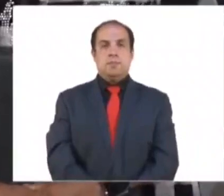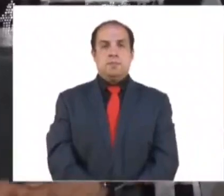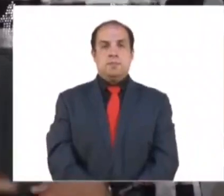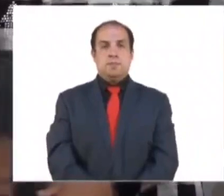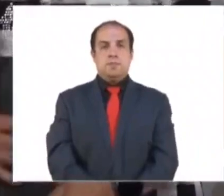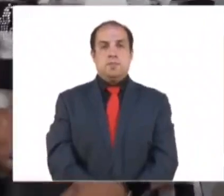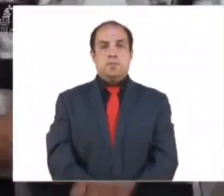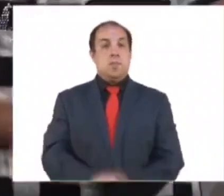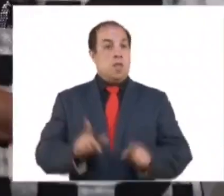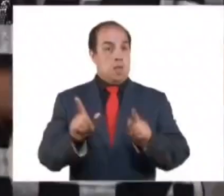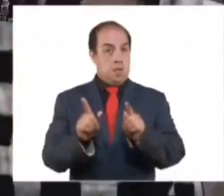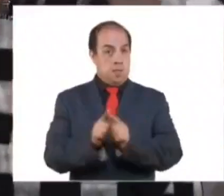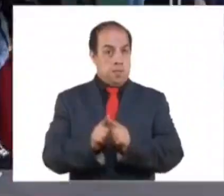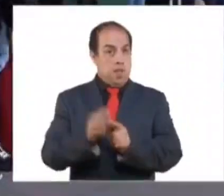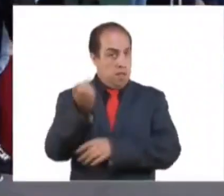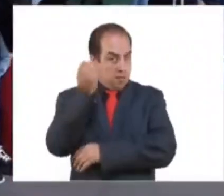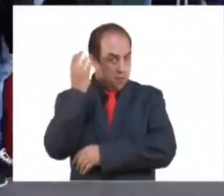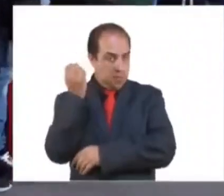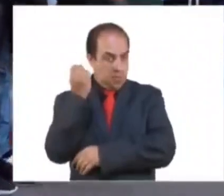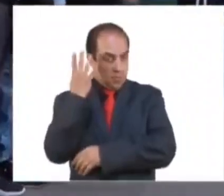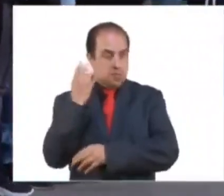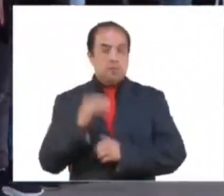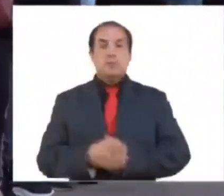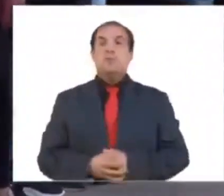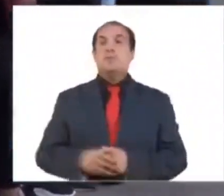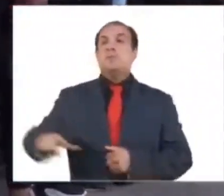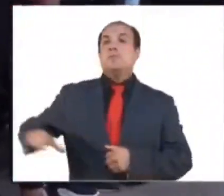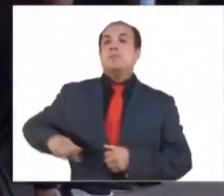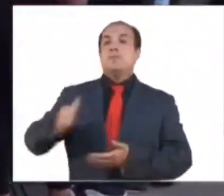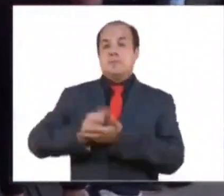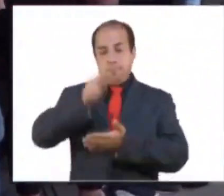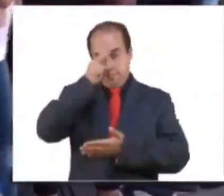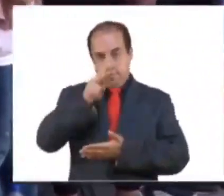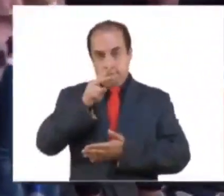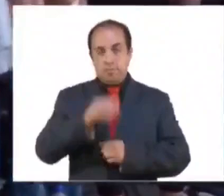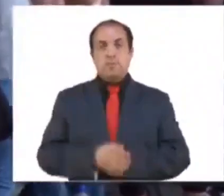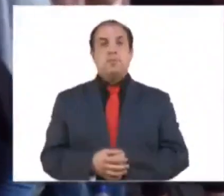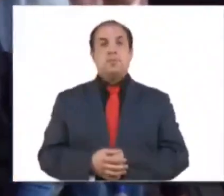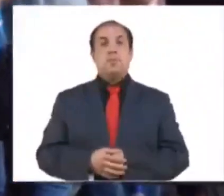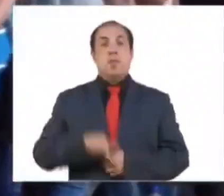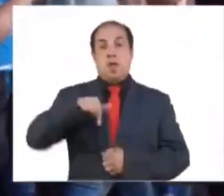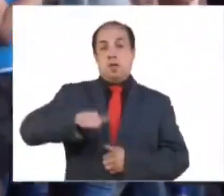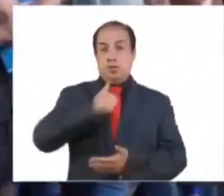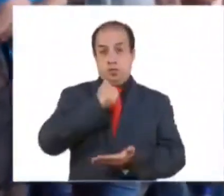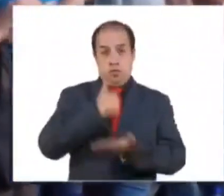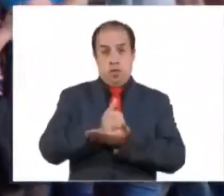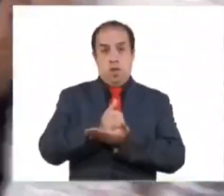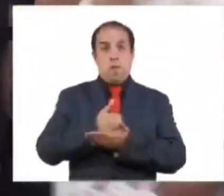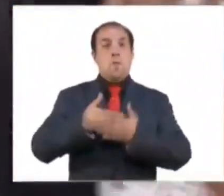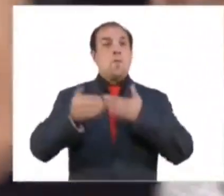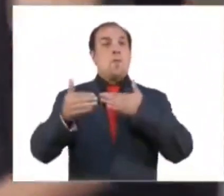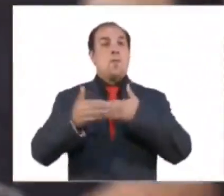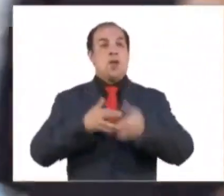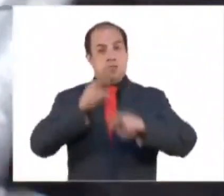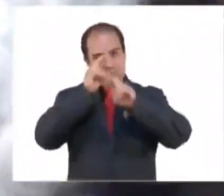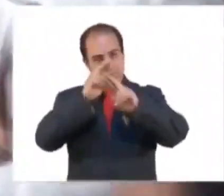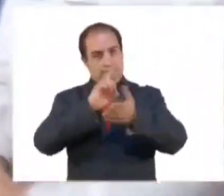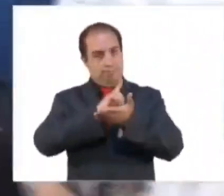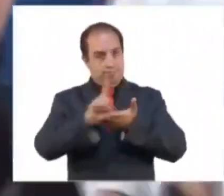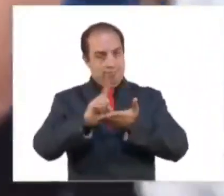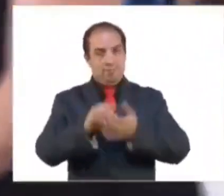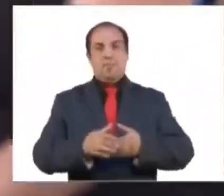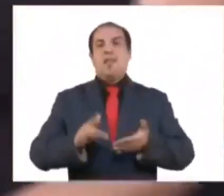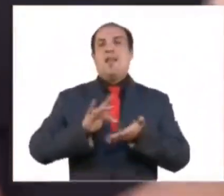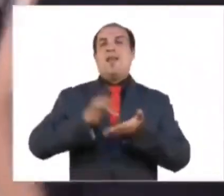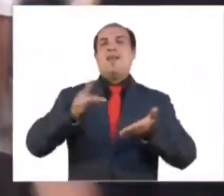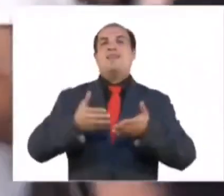Y así finalizamos este acto. El Gobierno de la Ciudad de México, ciudad innovadora y de derechos, agradece